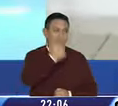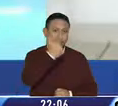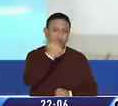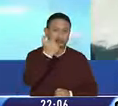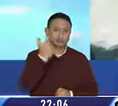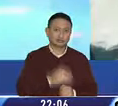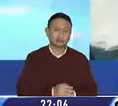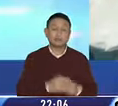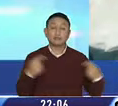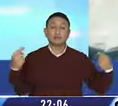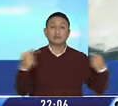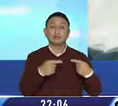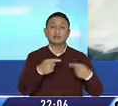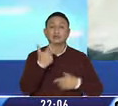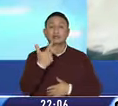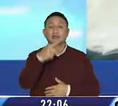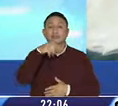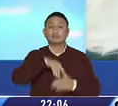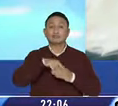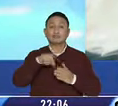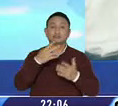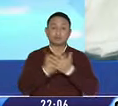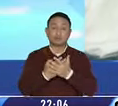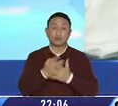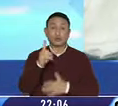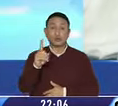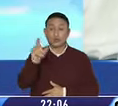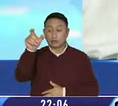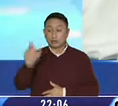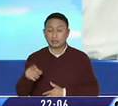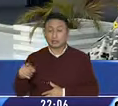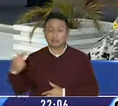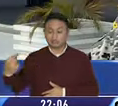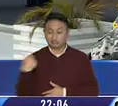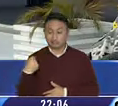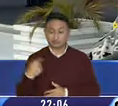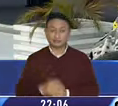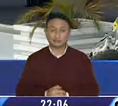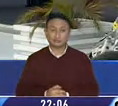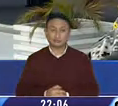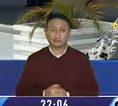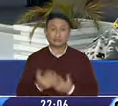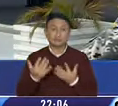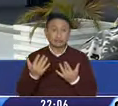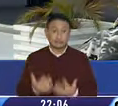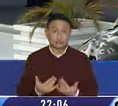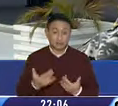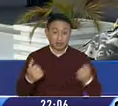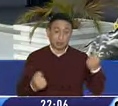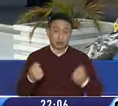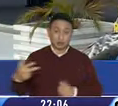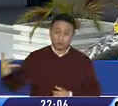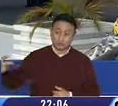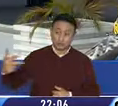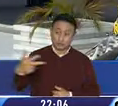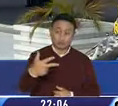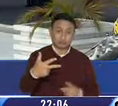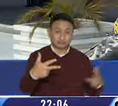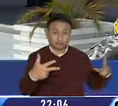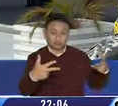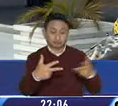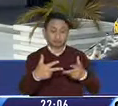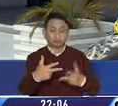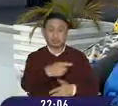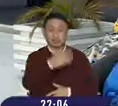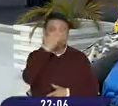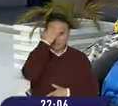El enfrentamiento dejó tres detenidos. Uno de los sujetos salió herido. Estaban esperando que pase el vehículo para ser interceptado porque